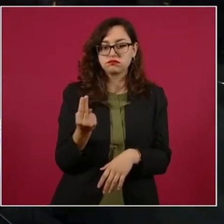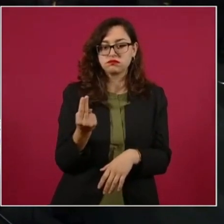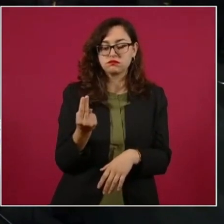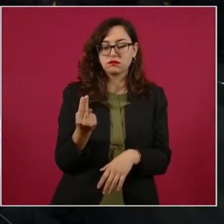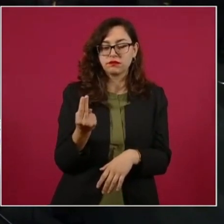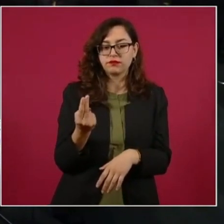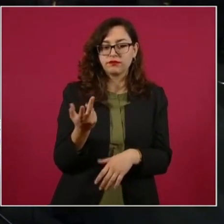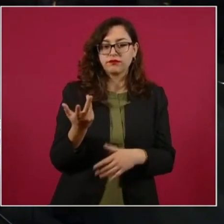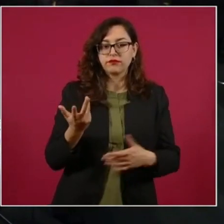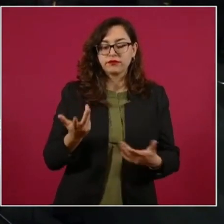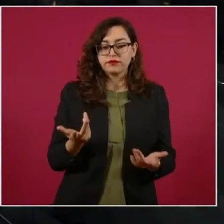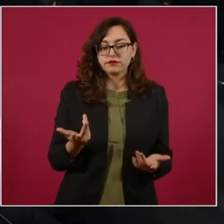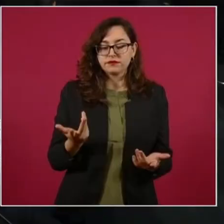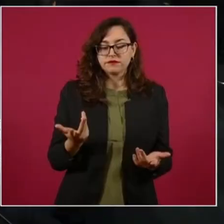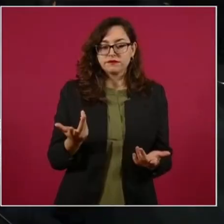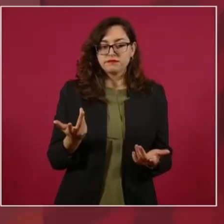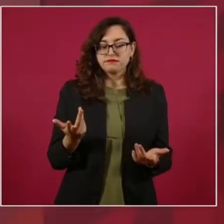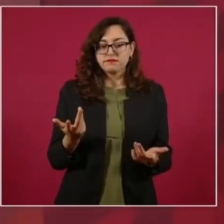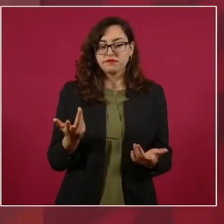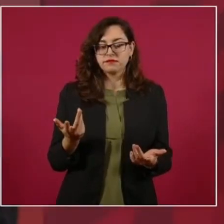no